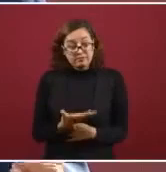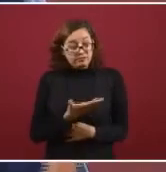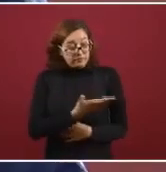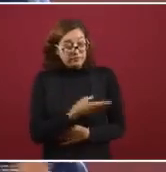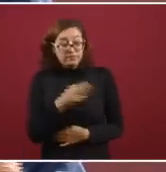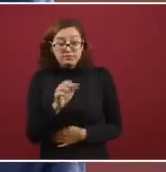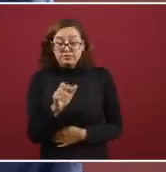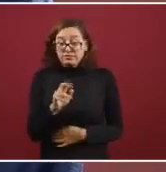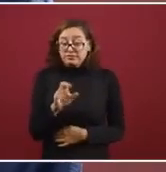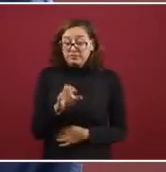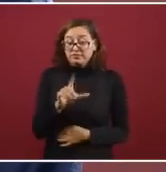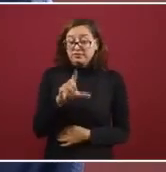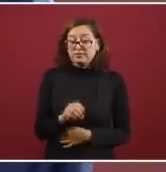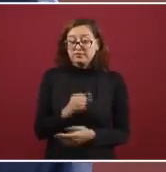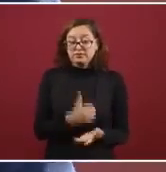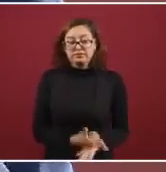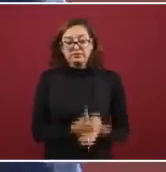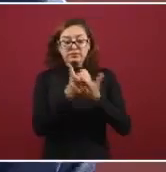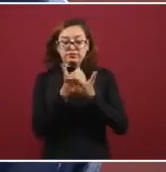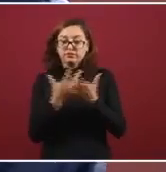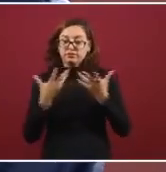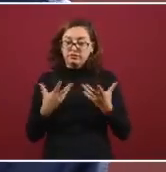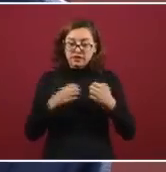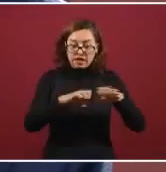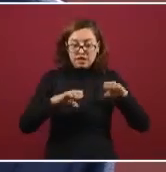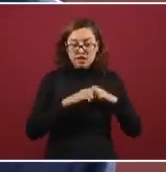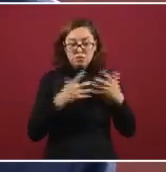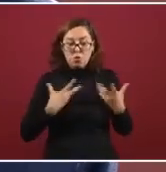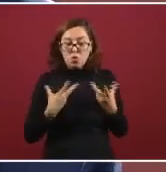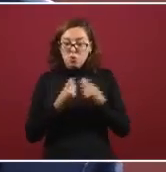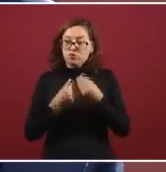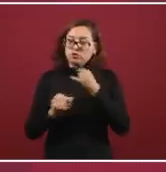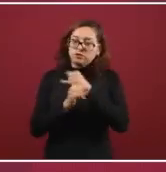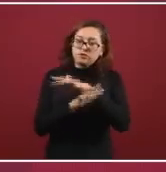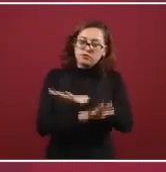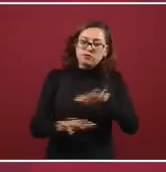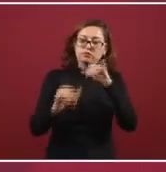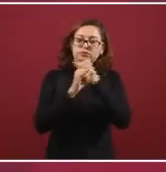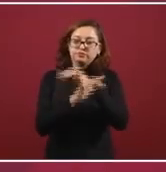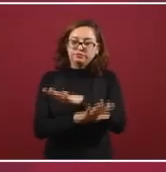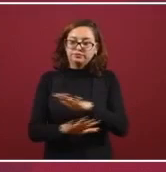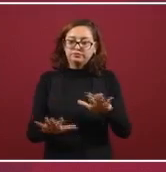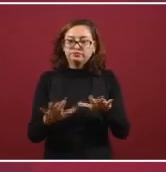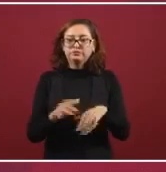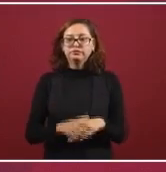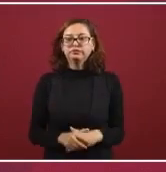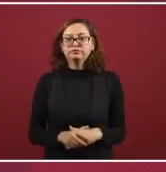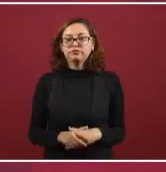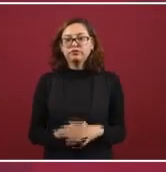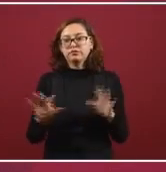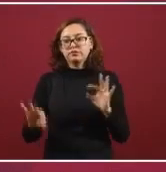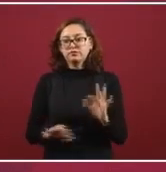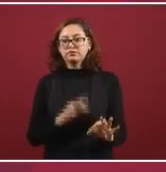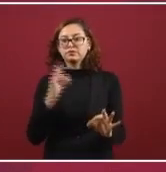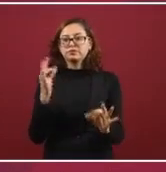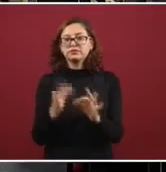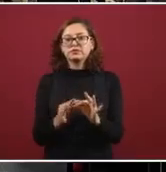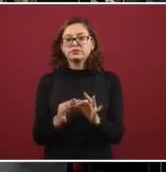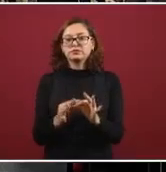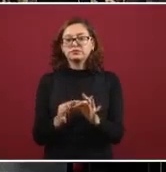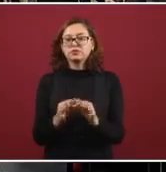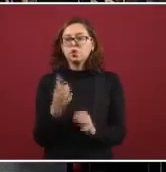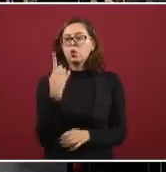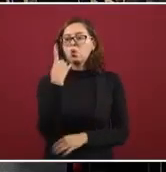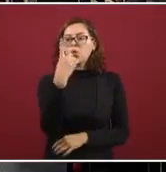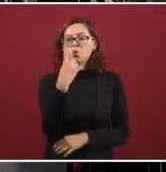nos esté informando junto con el equipo sobre este asunto. Pues ya, nada más